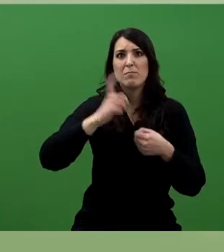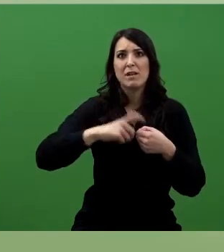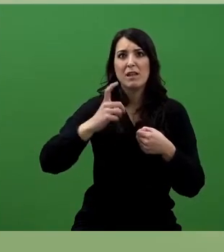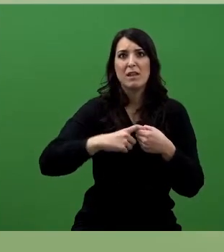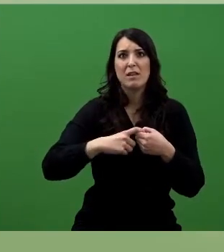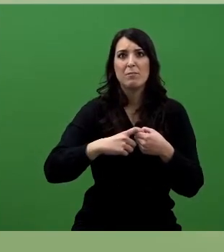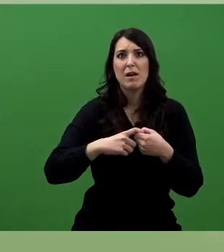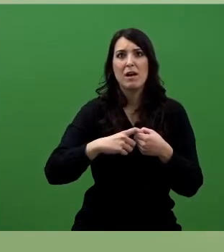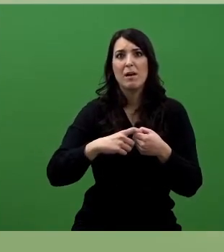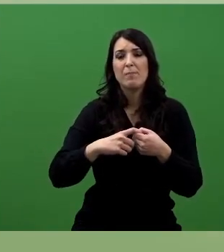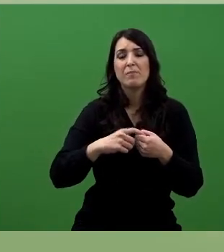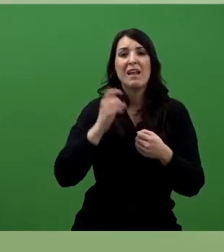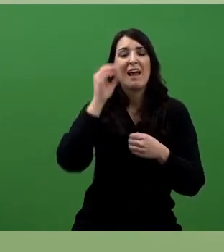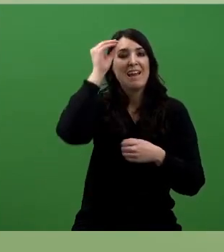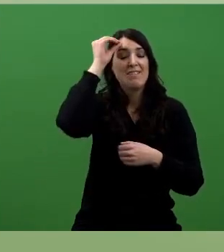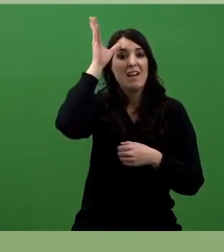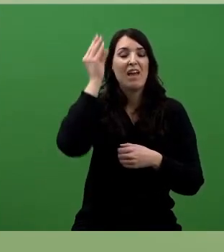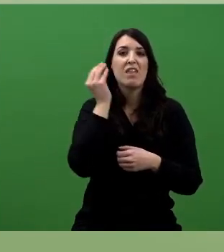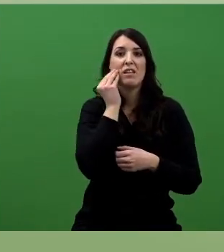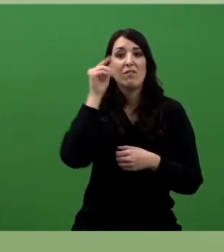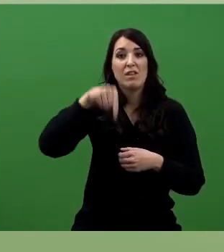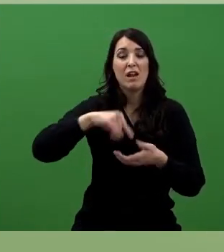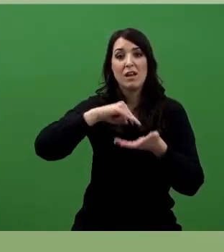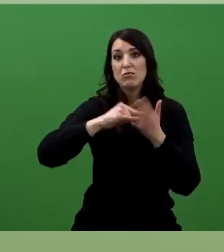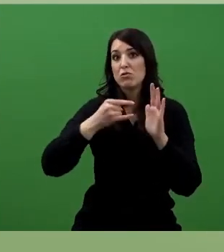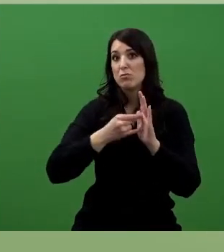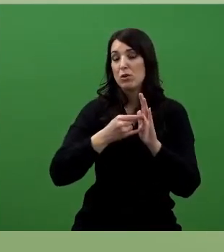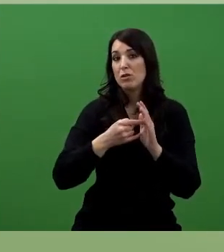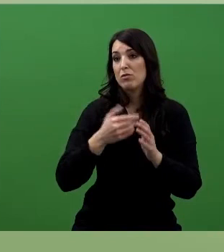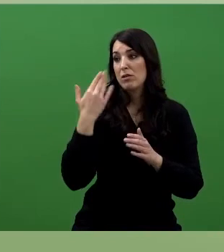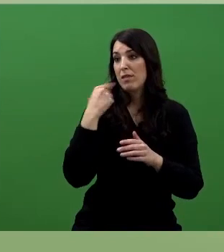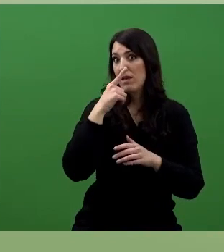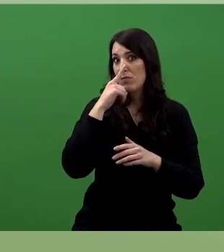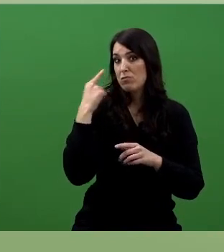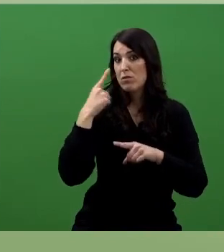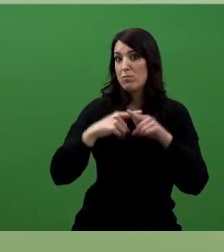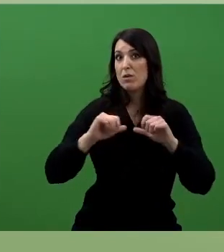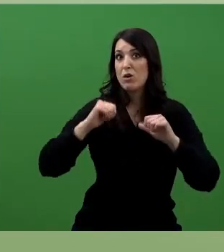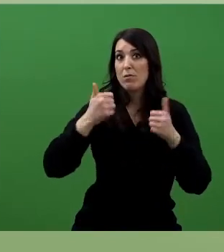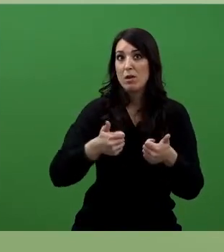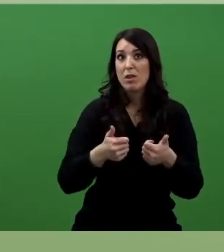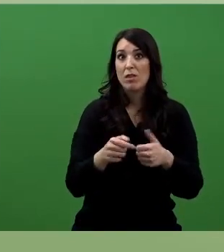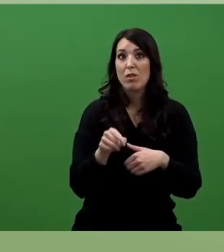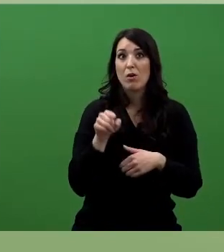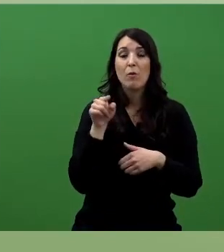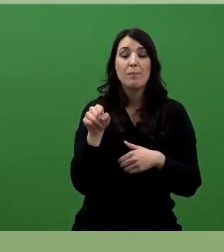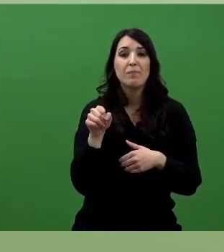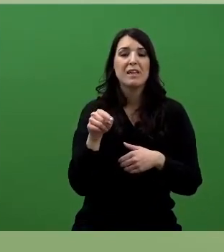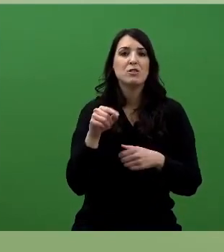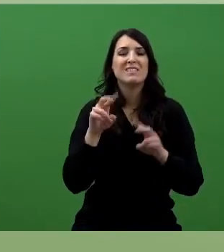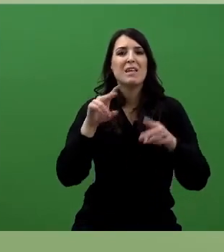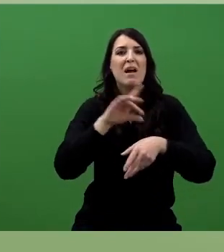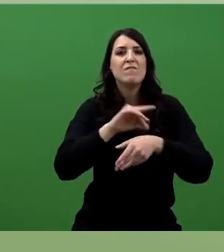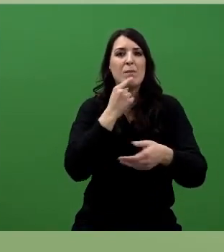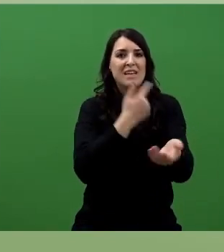las inteligencia artificial. Este es un proyecto que empezó hace un año y medio, Genomics for All, en enfermedades de la